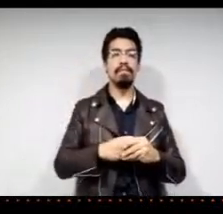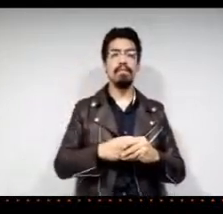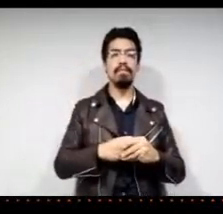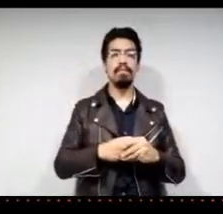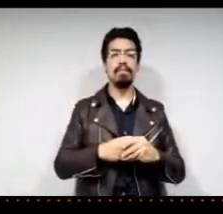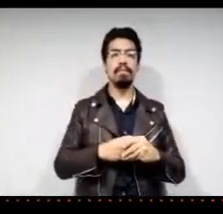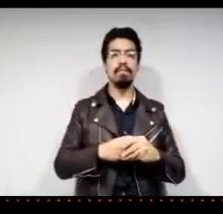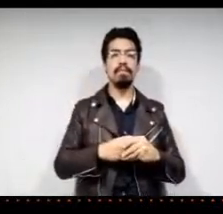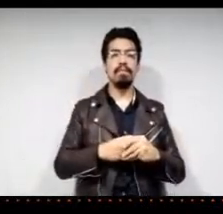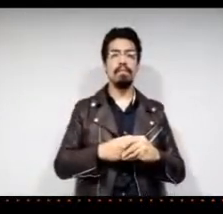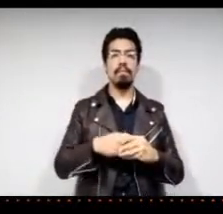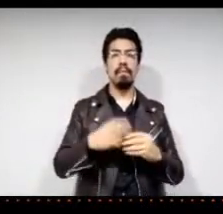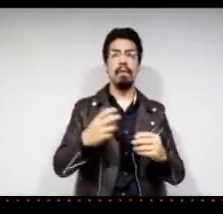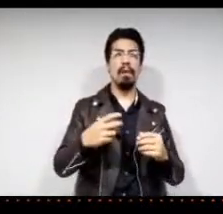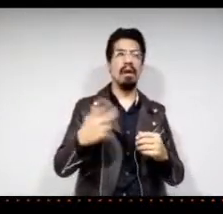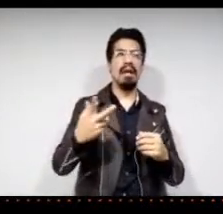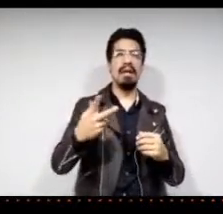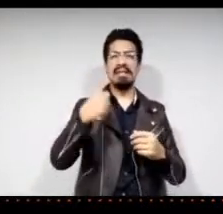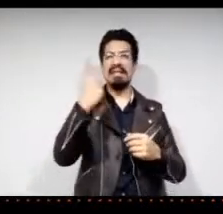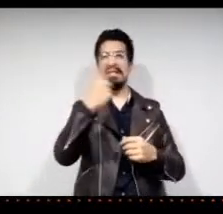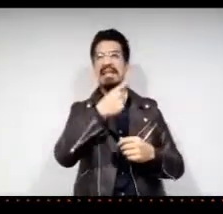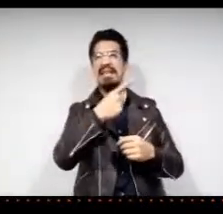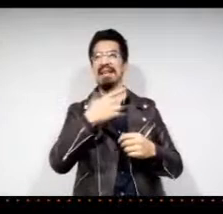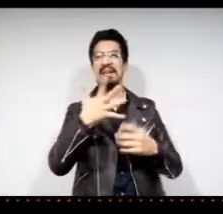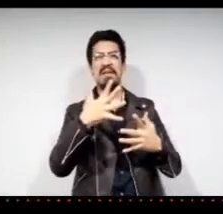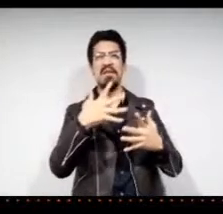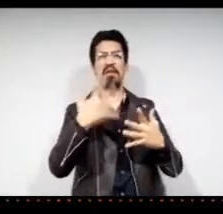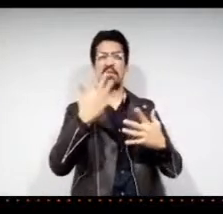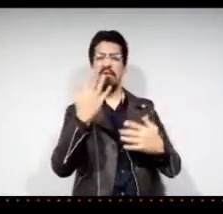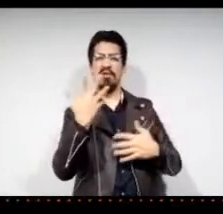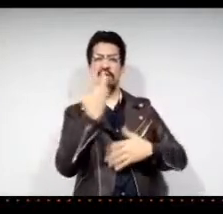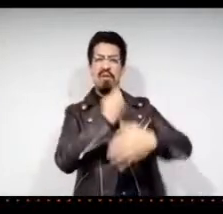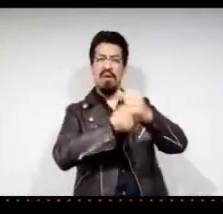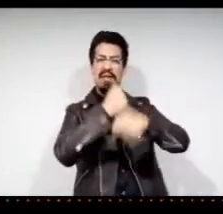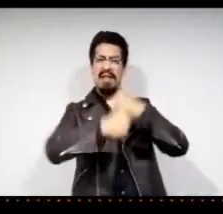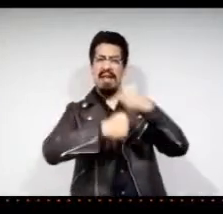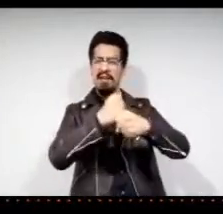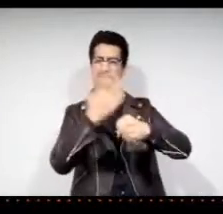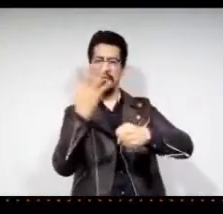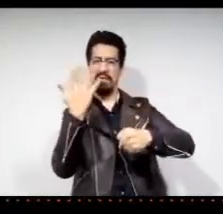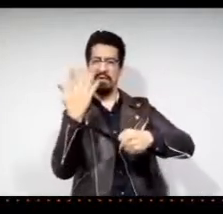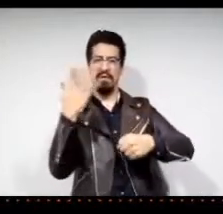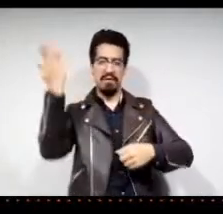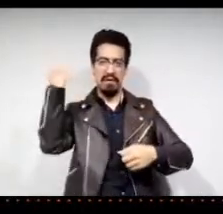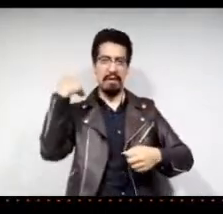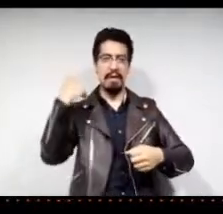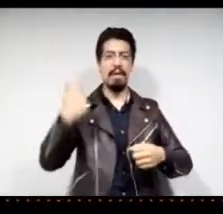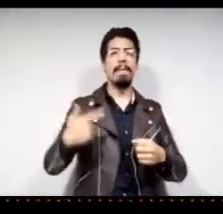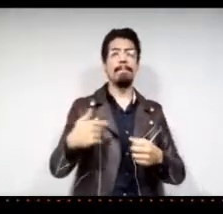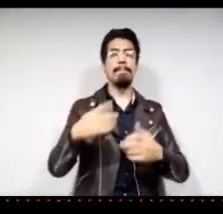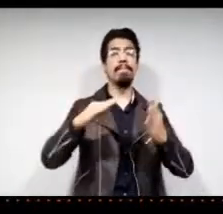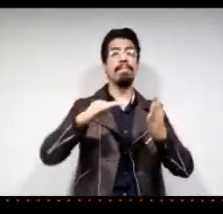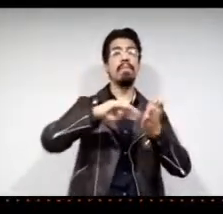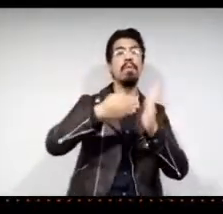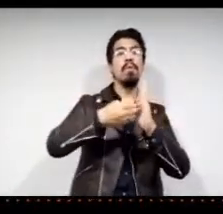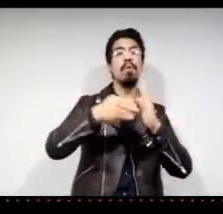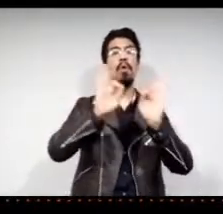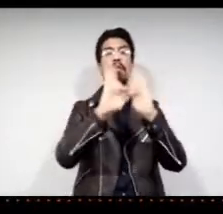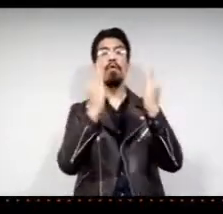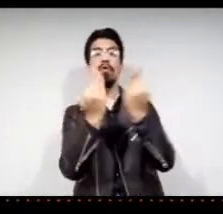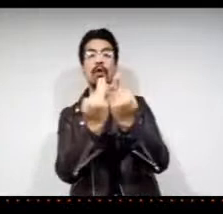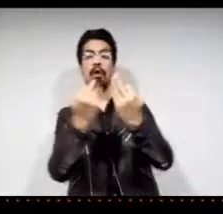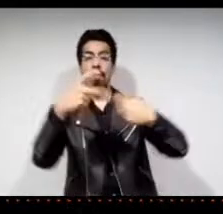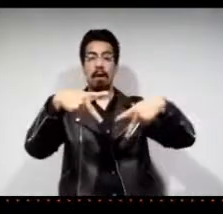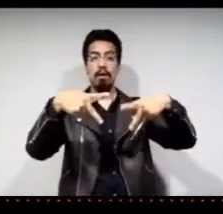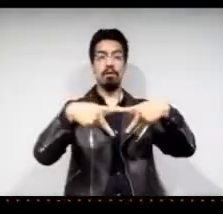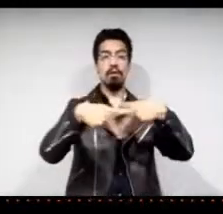la primera década del siglo XXI, se desarrollaron y se consolidaron experiencias específicas con relación a modalidades virtuales, específicamente